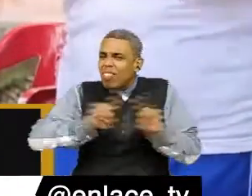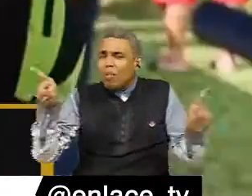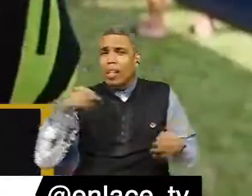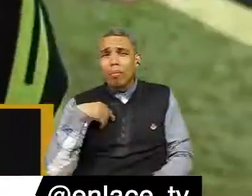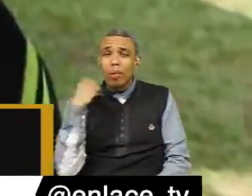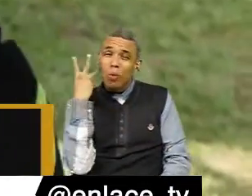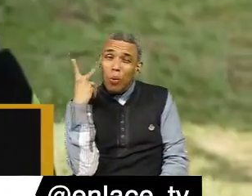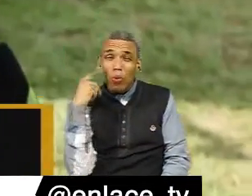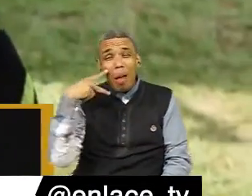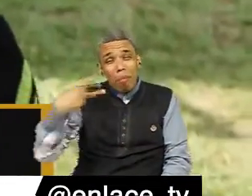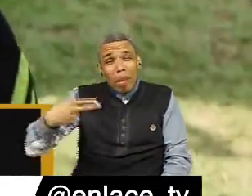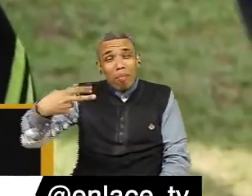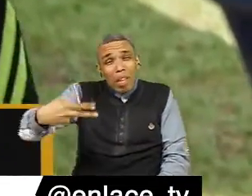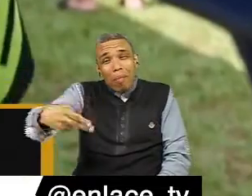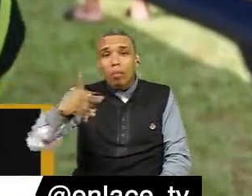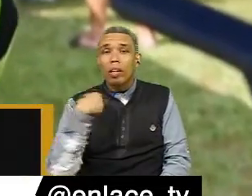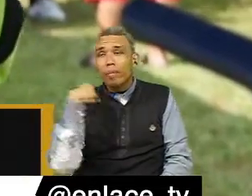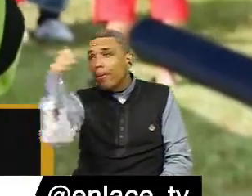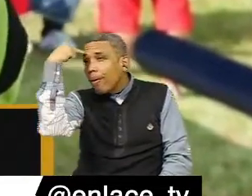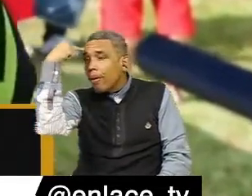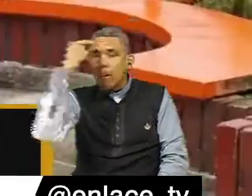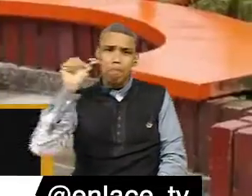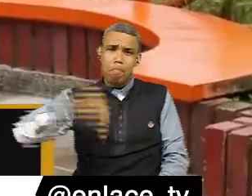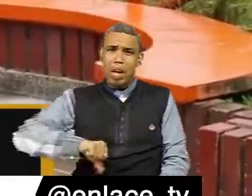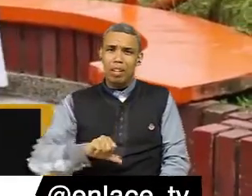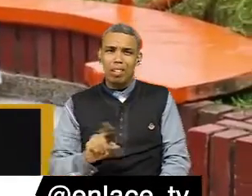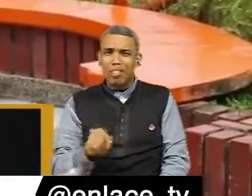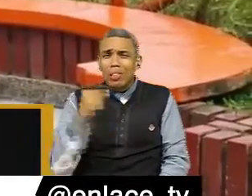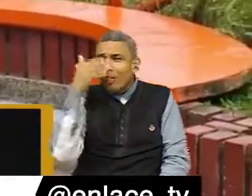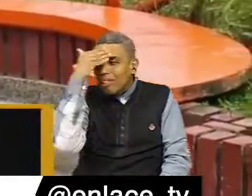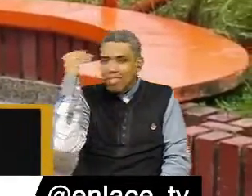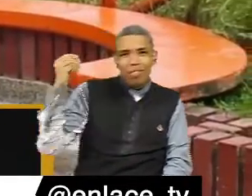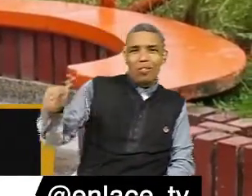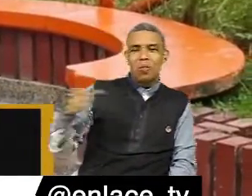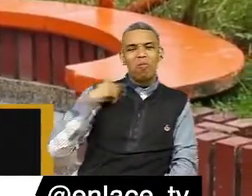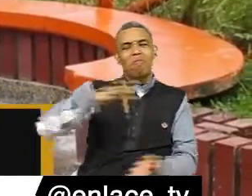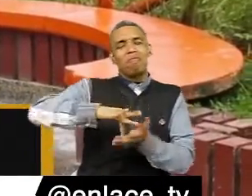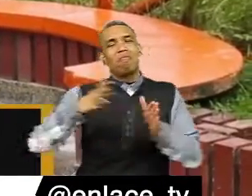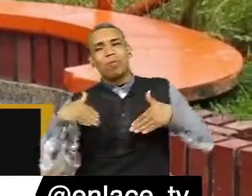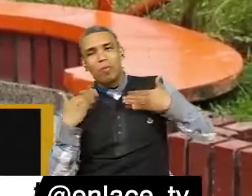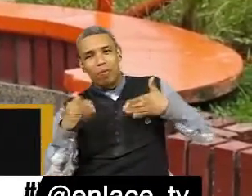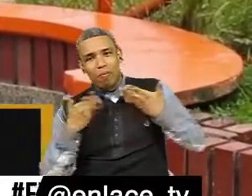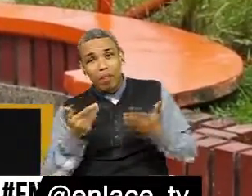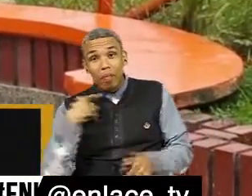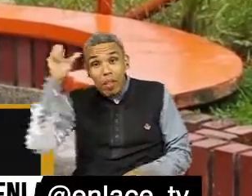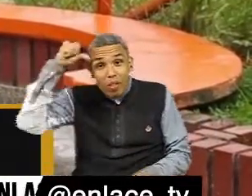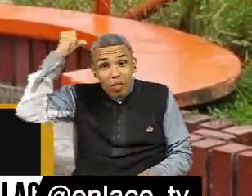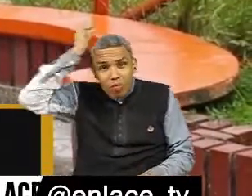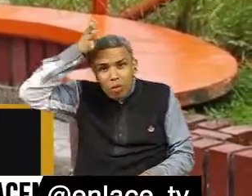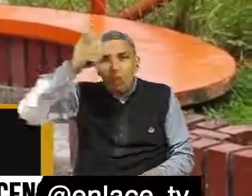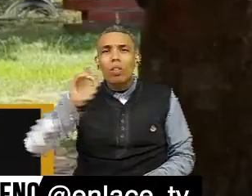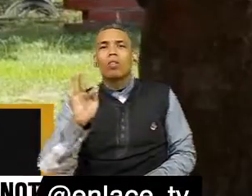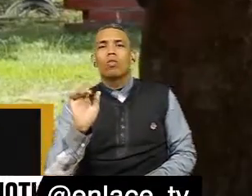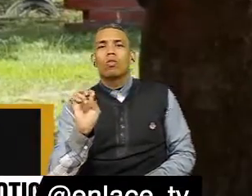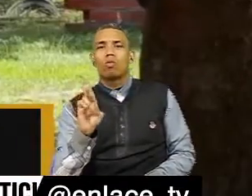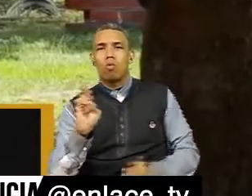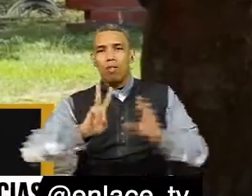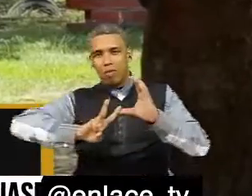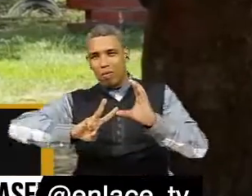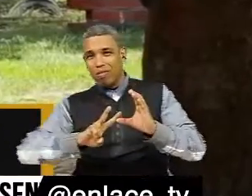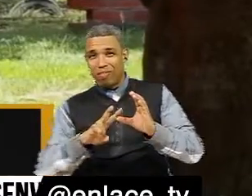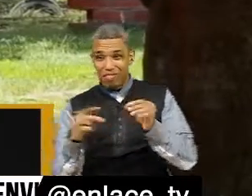veces de esos tantos pensamientos en la casa que no debe tener. La ludoteca Naves La Tora en compañía del Centro de Convivencia Ciudadana